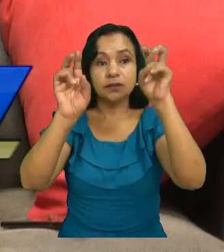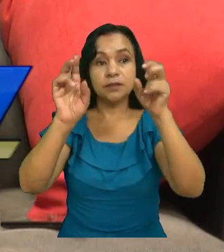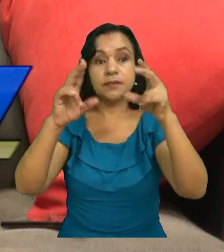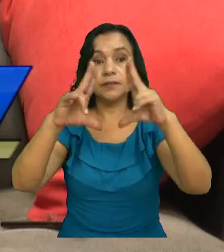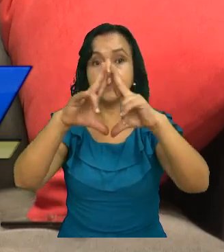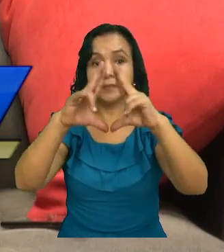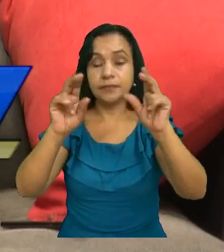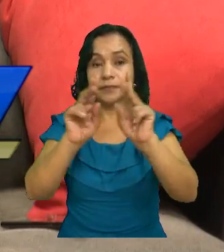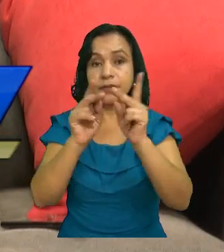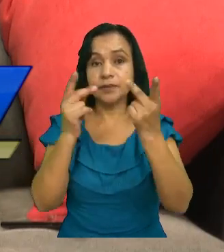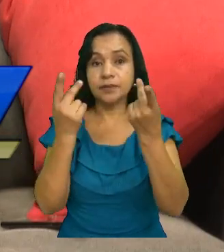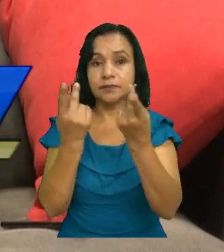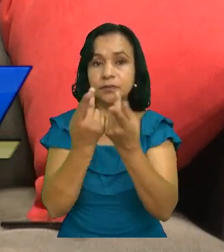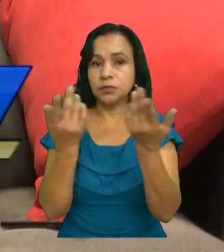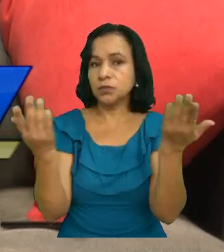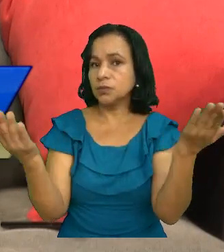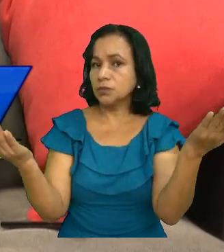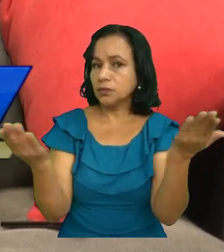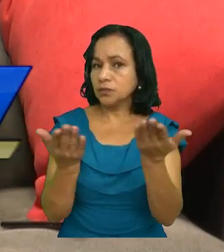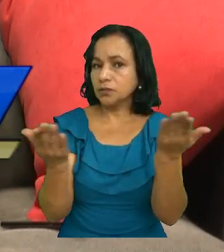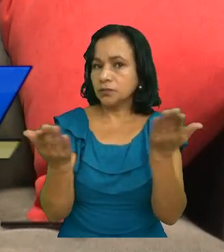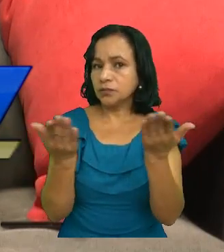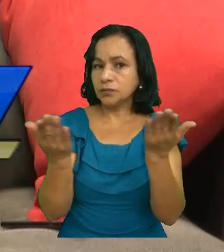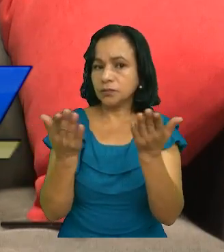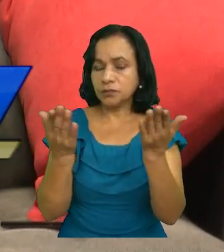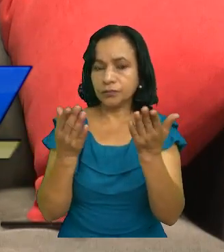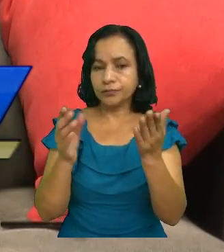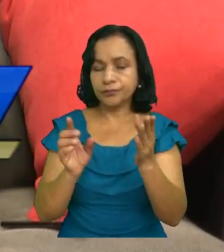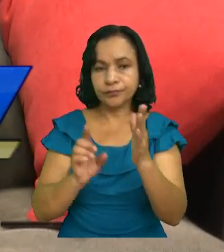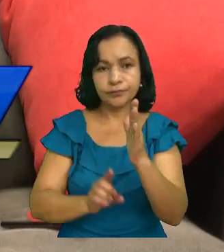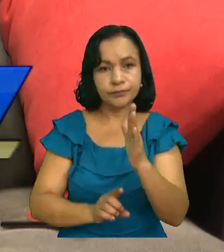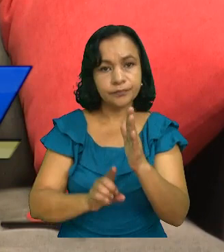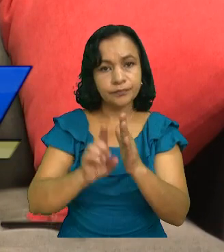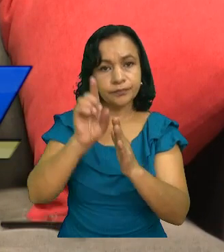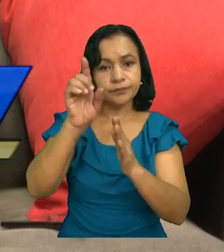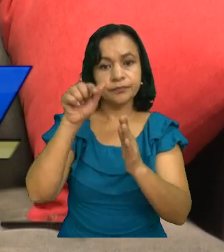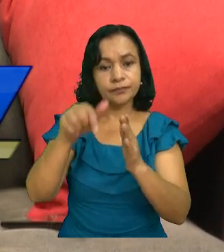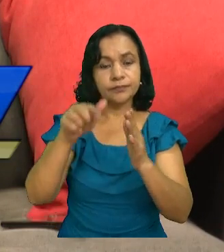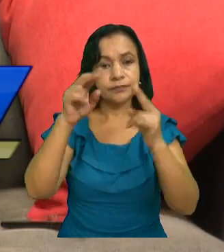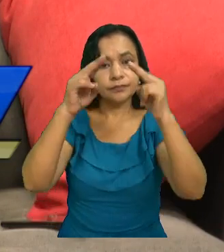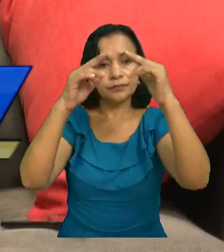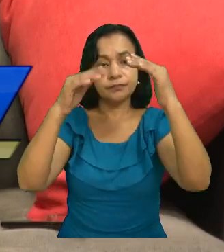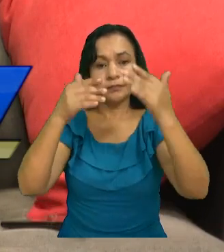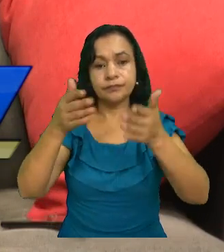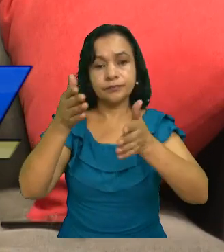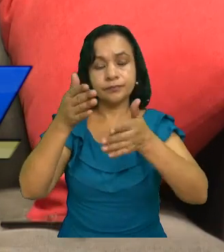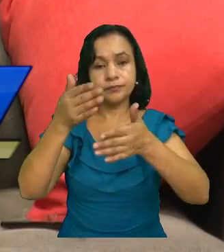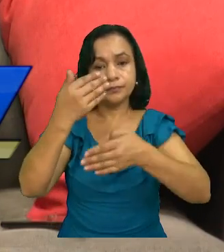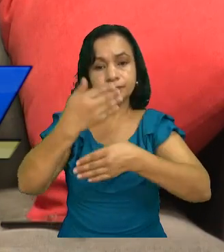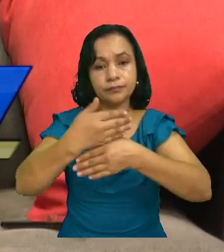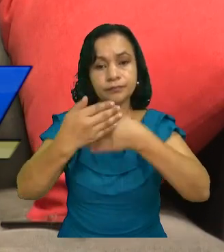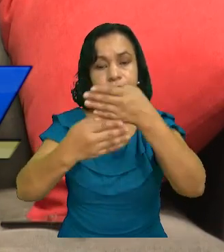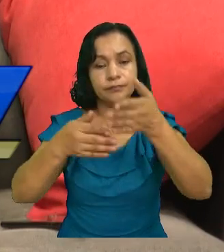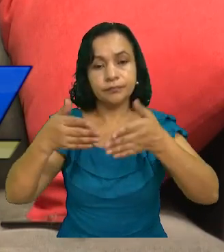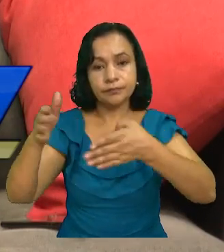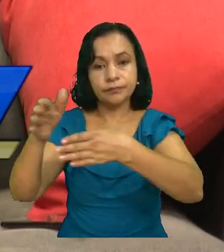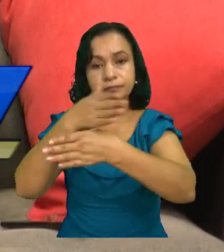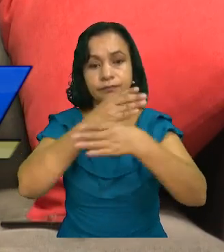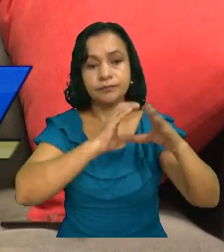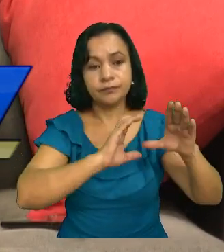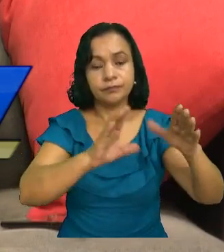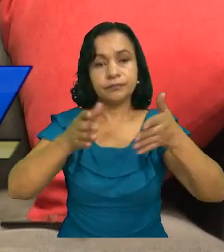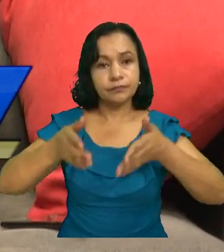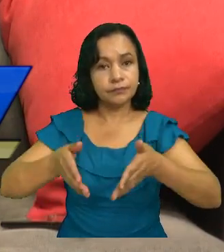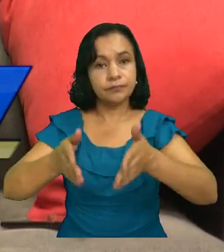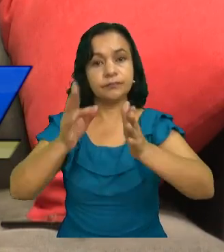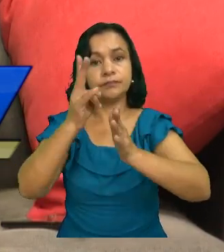conoceremos cómo avanza la ejecución de la infraestructura vial para este periodo o en este periodo del año 2020. Para